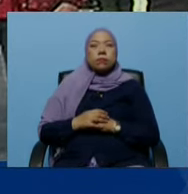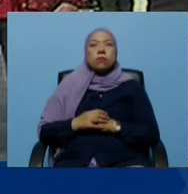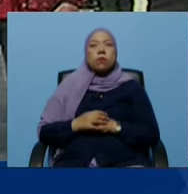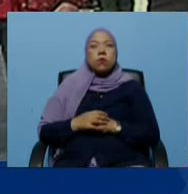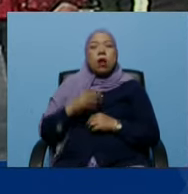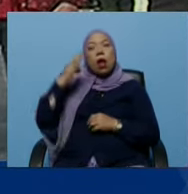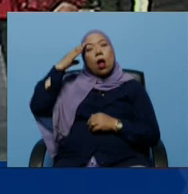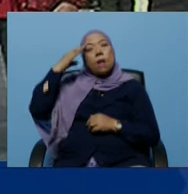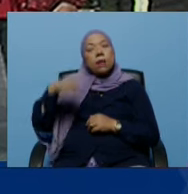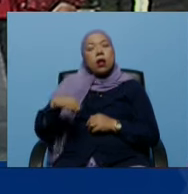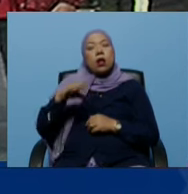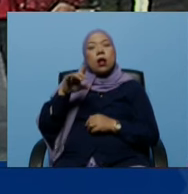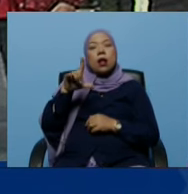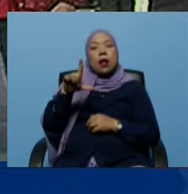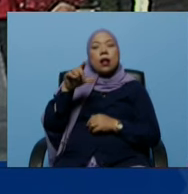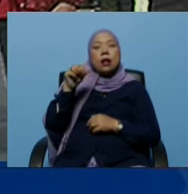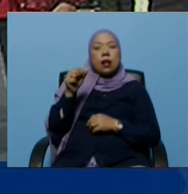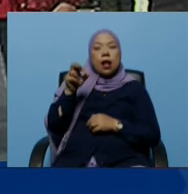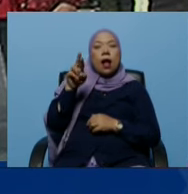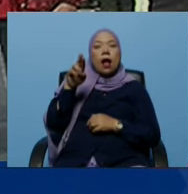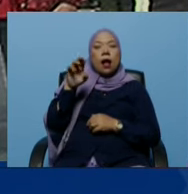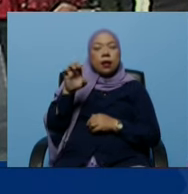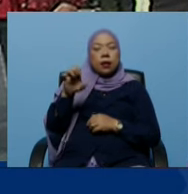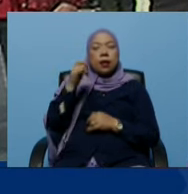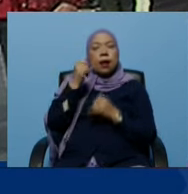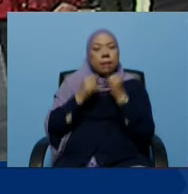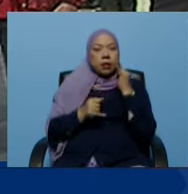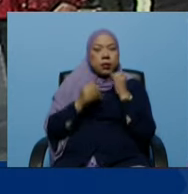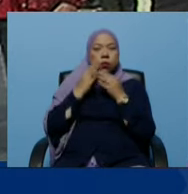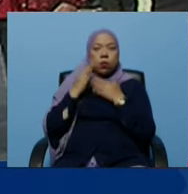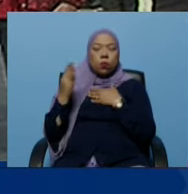Lares, que es el presidente de Bolipuerto, mi comandante en jefe.